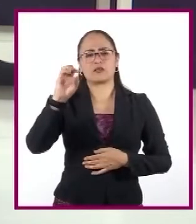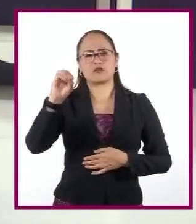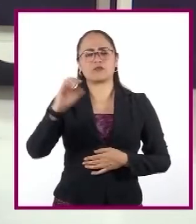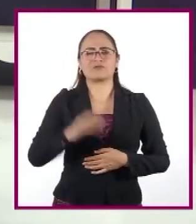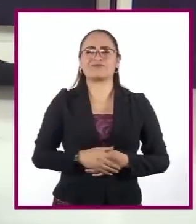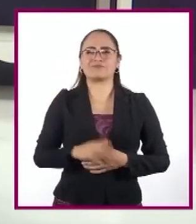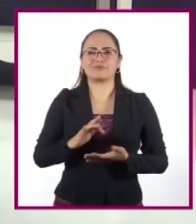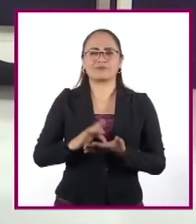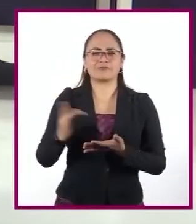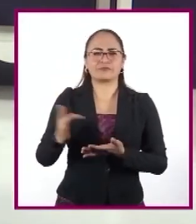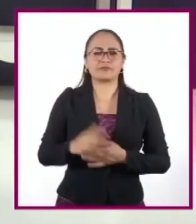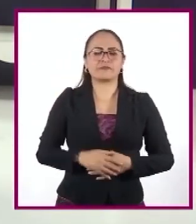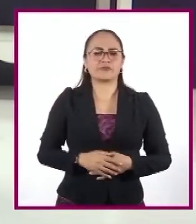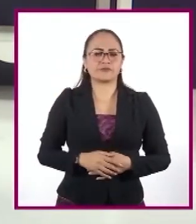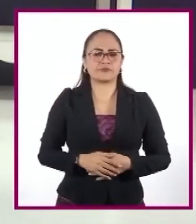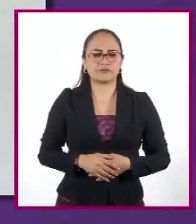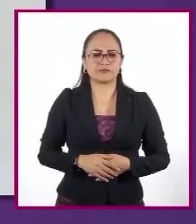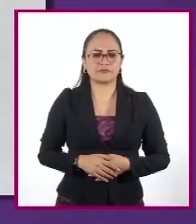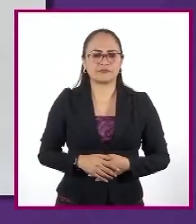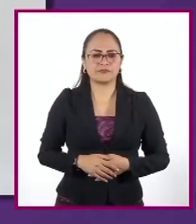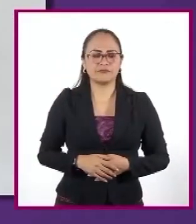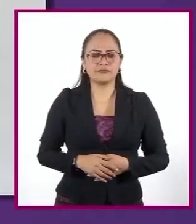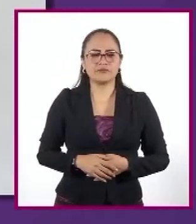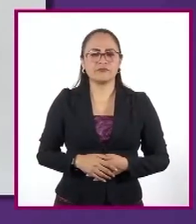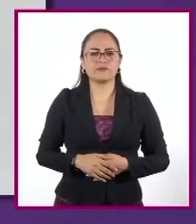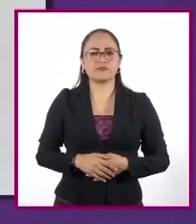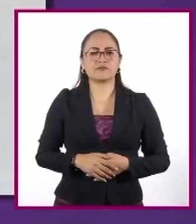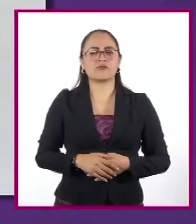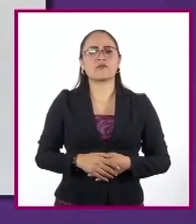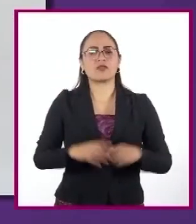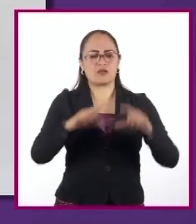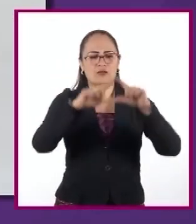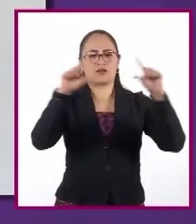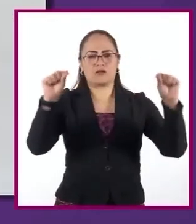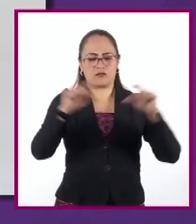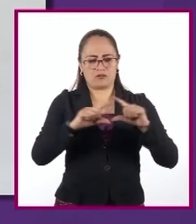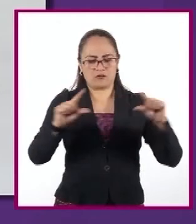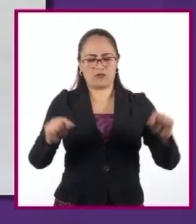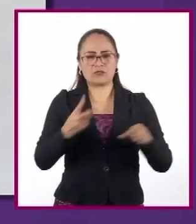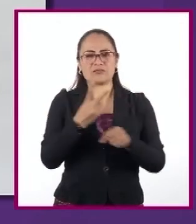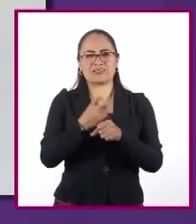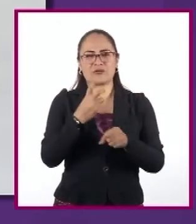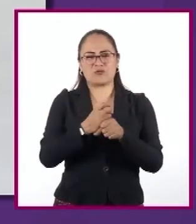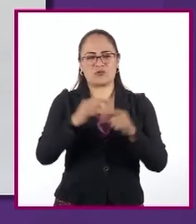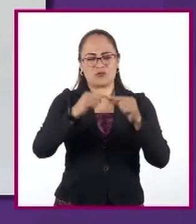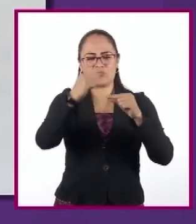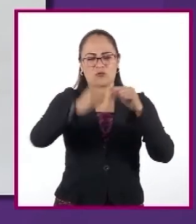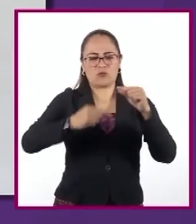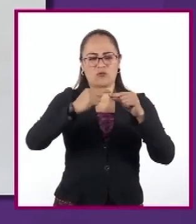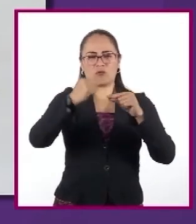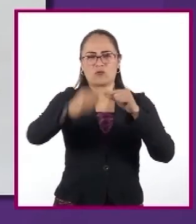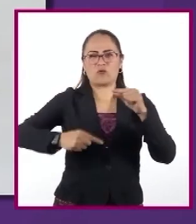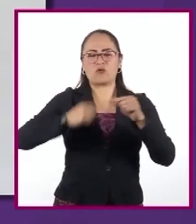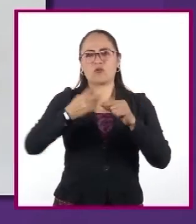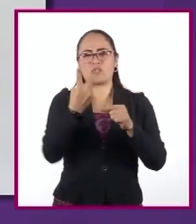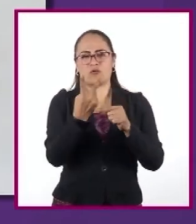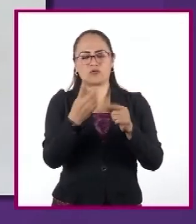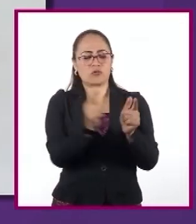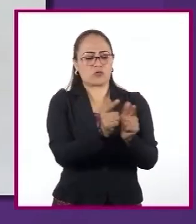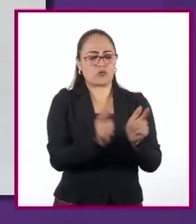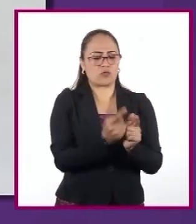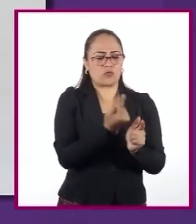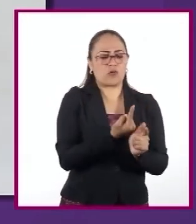maestro, se ubica en el segundo periodo por sus 2 órbitas y en el grupo 1 por